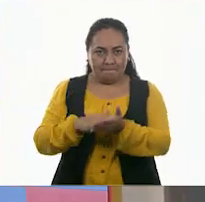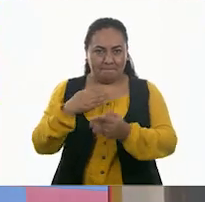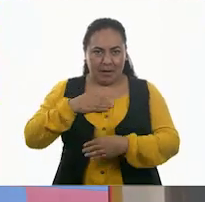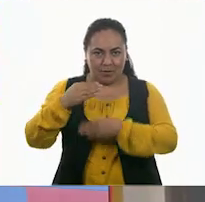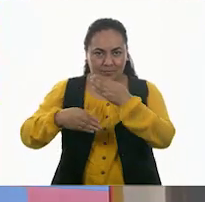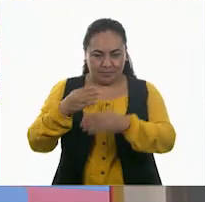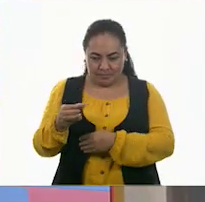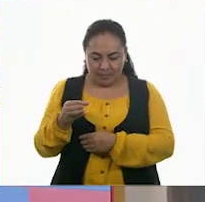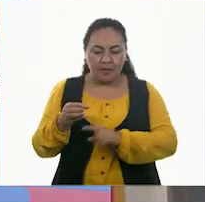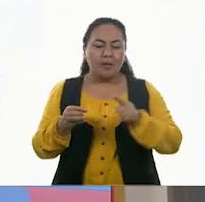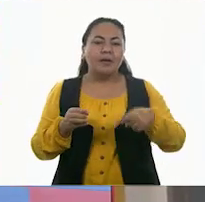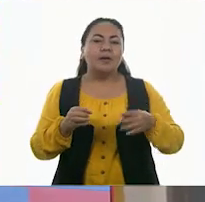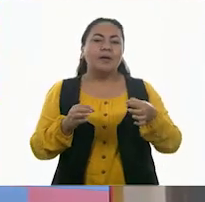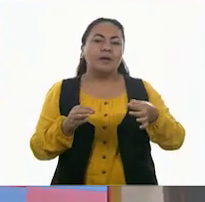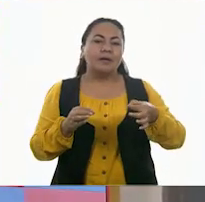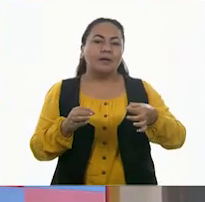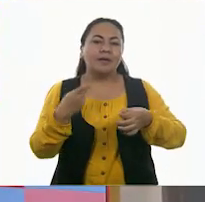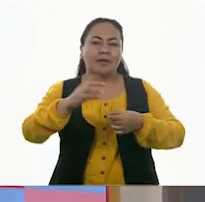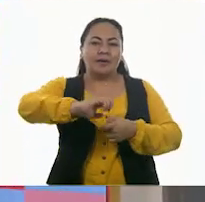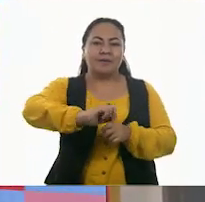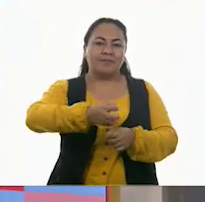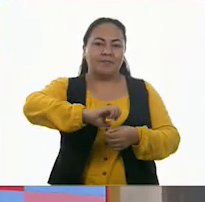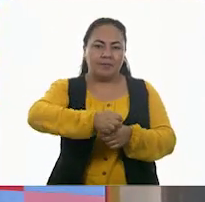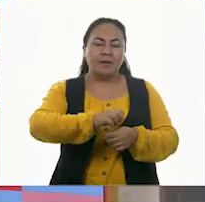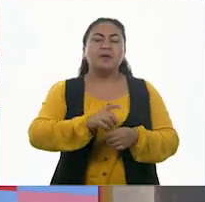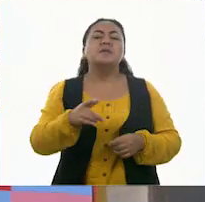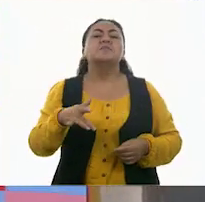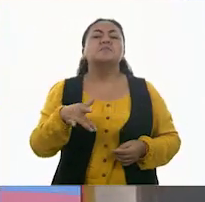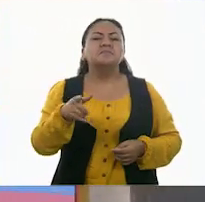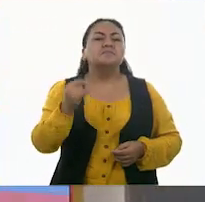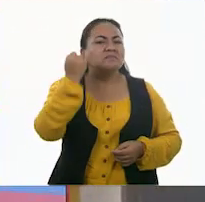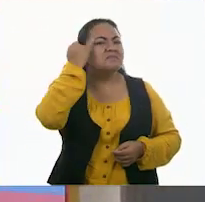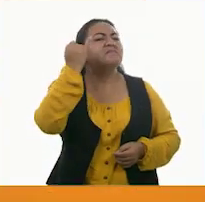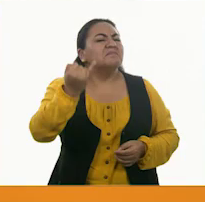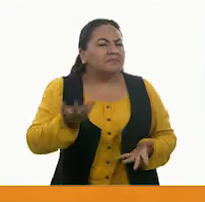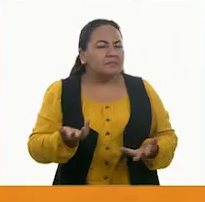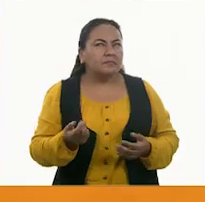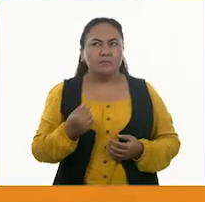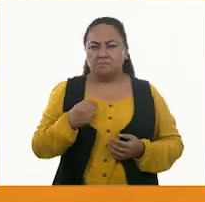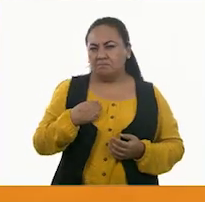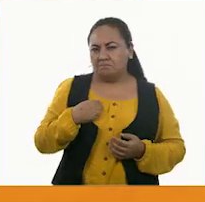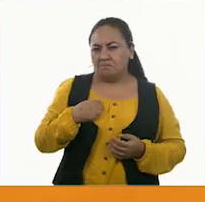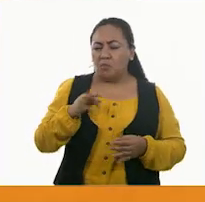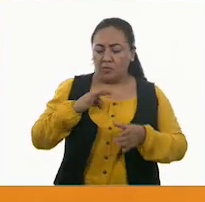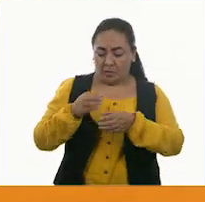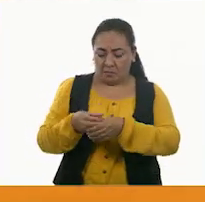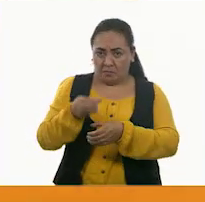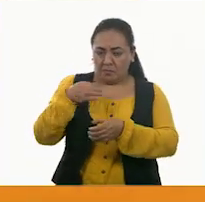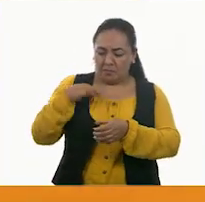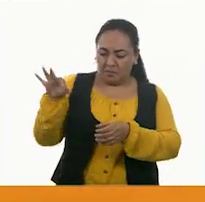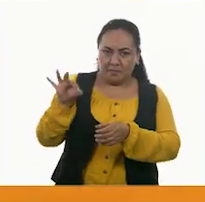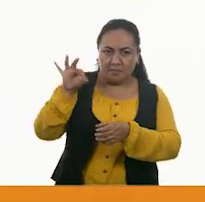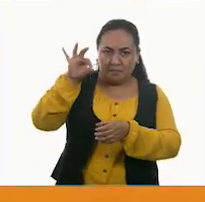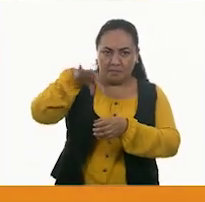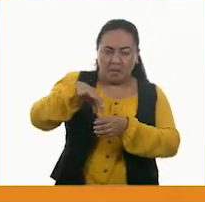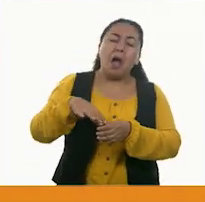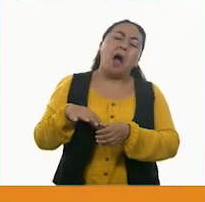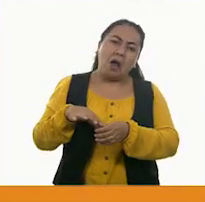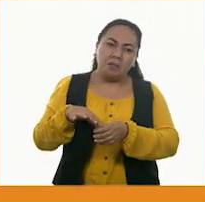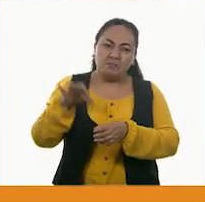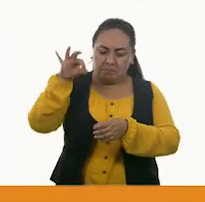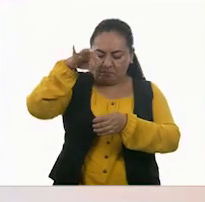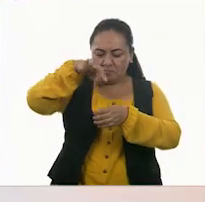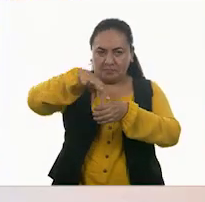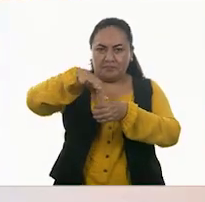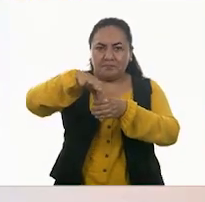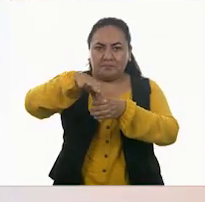rollito y la taparrosca. Tenemos. ¿Qué se te ocurre hacer? Se me ocurre pasar la taparrosca en medio. Venga. Del tubo.